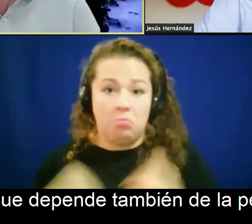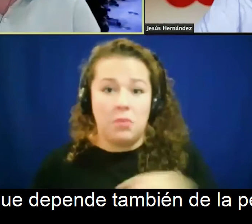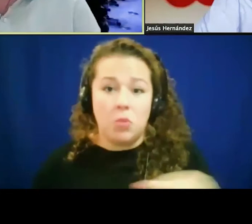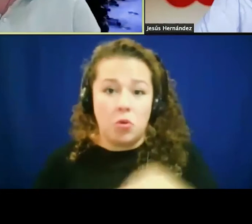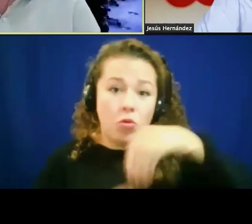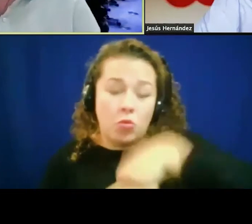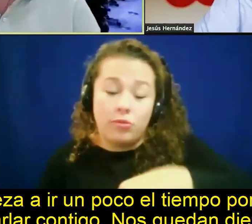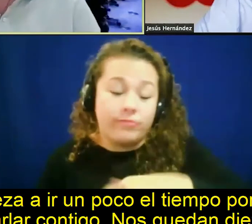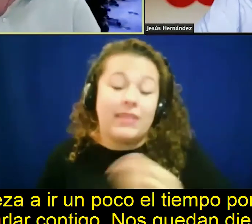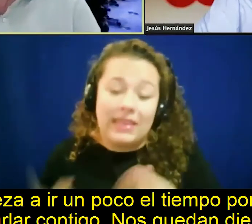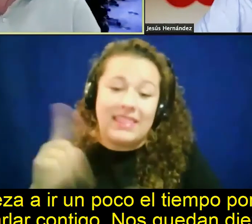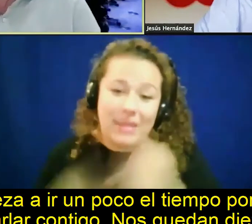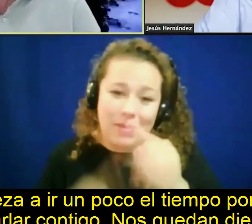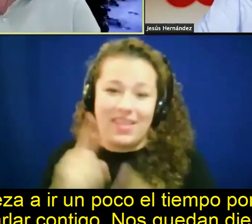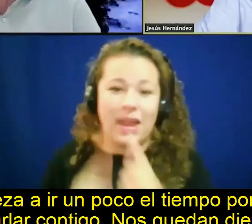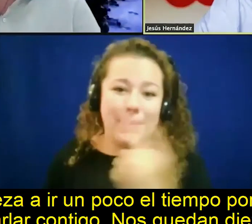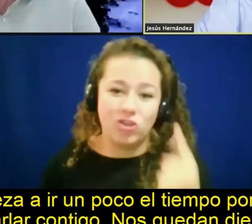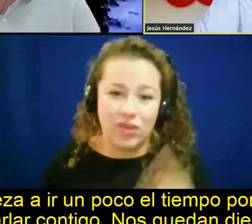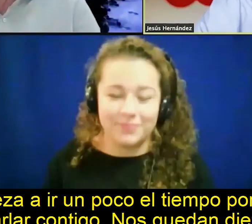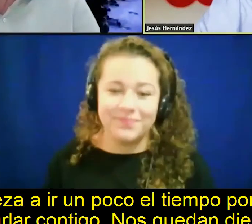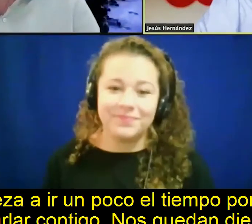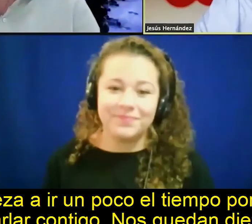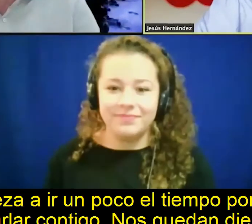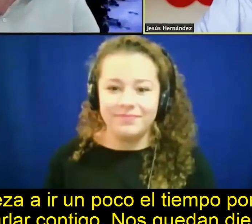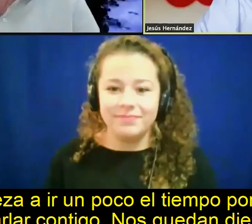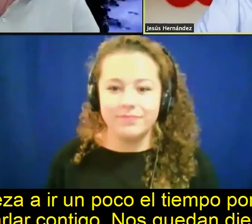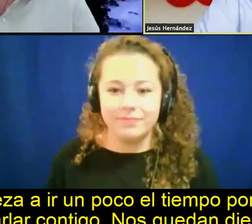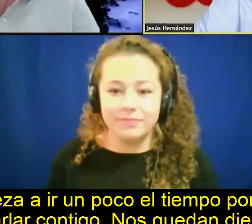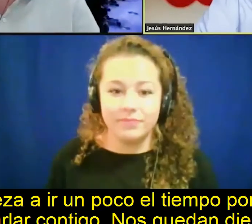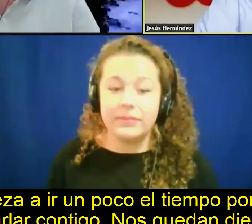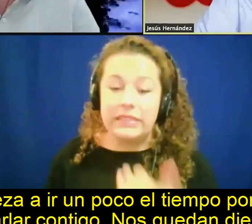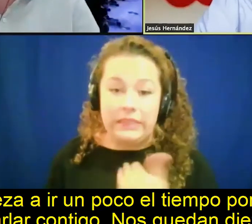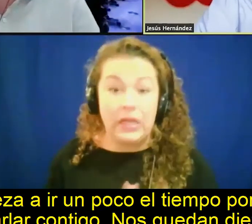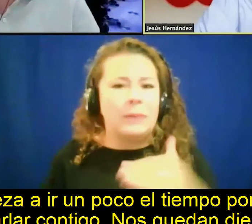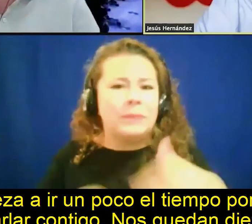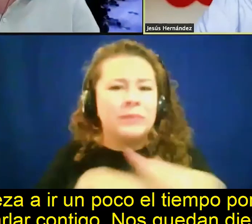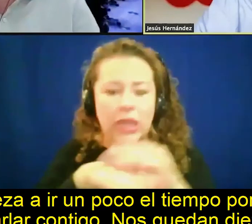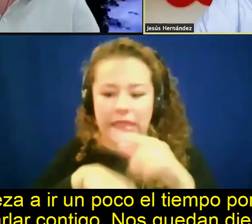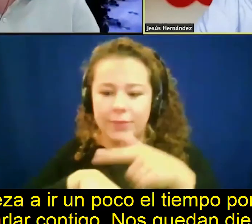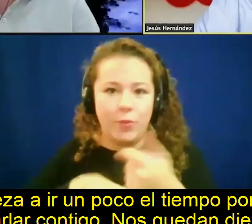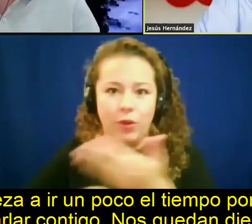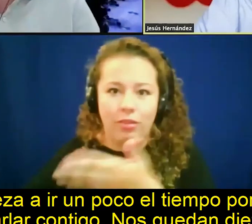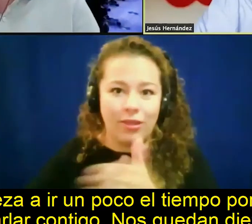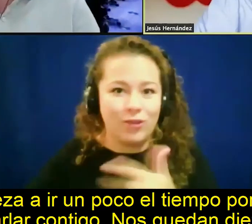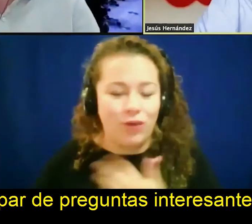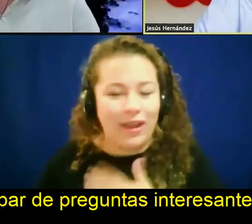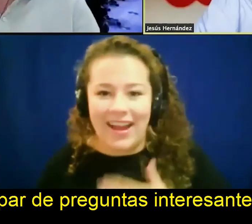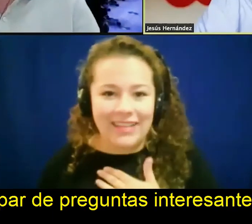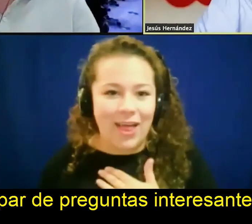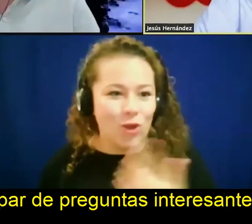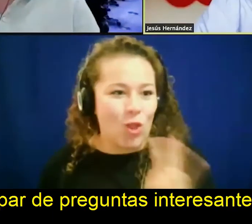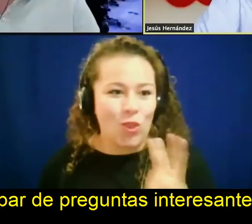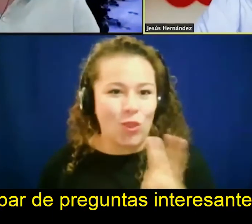veces. Genial. Oye, se nos empieza a ir un poco el tiempo porque estoy encantado de charlar contigo. Nos quedan 10 minutos. Hay un par de